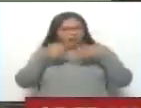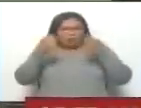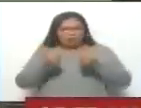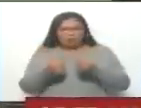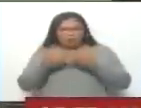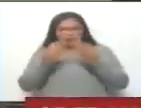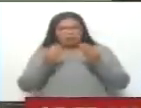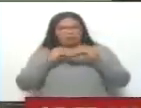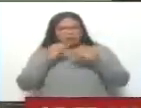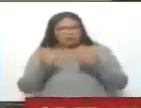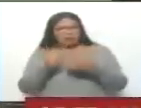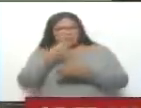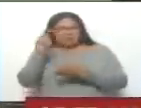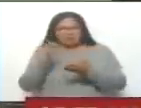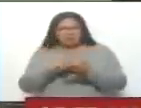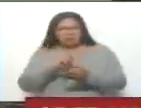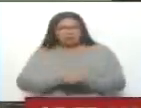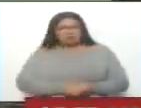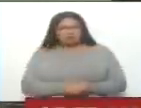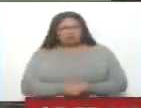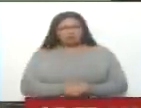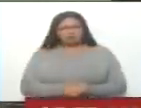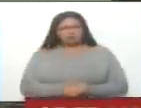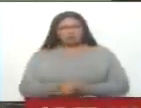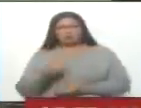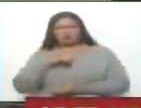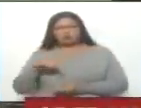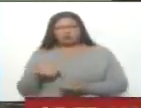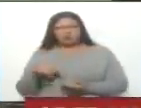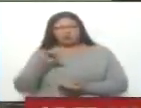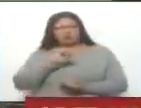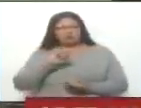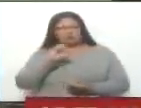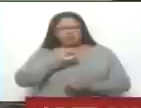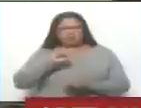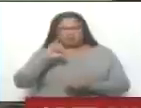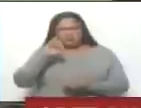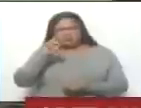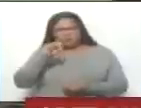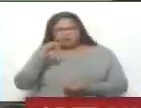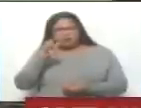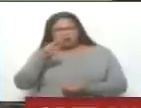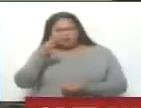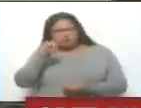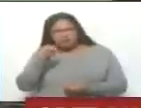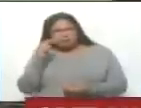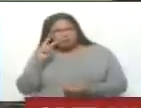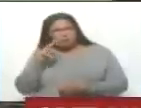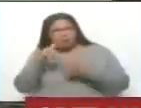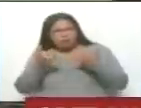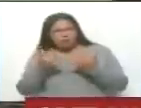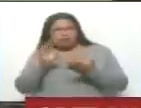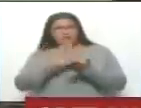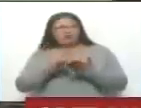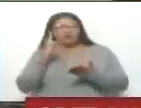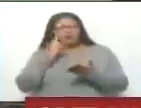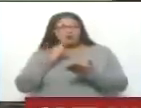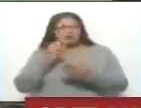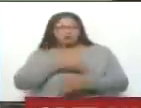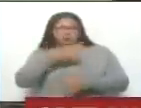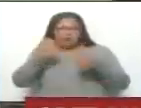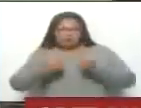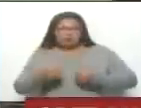conflictos a nivel nacional. Nosotros de SINAFUN queremos fijar posición ante eso y como Central Bolivariana Socialista de